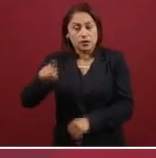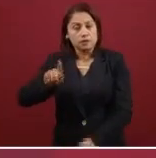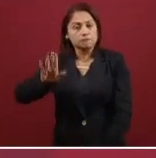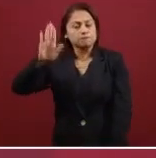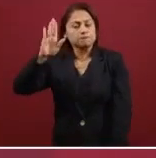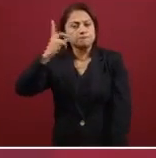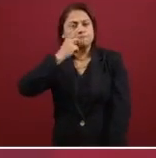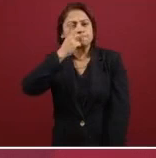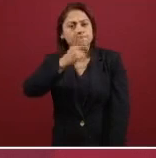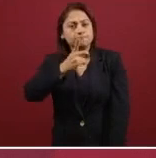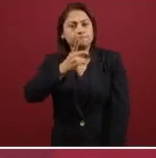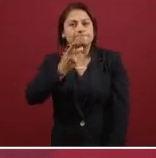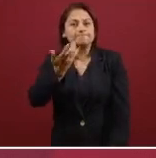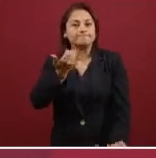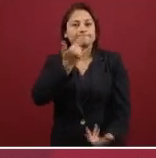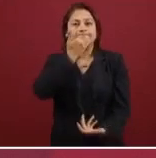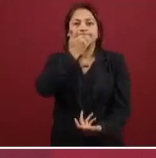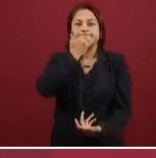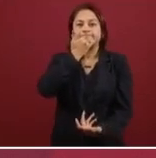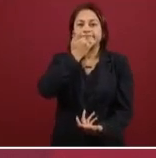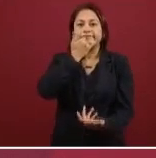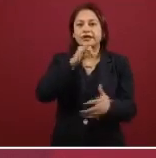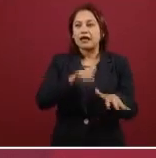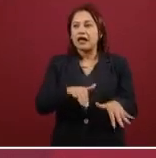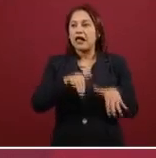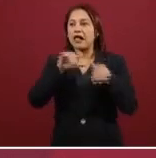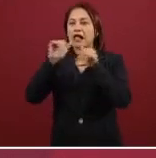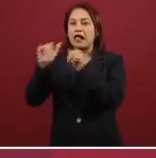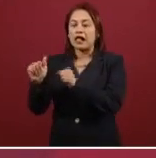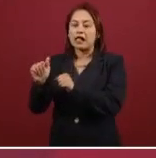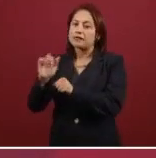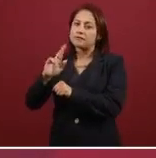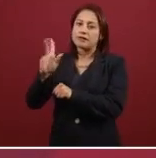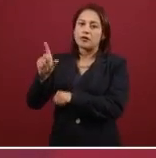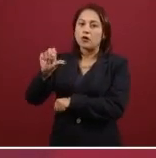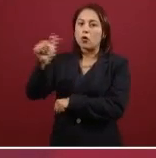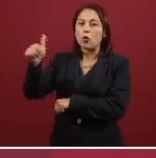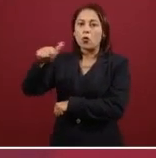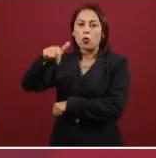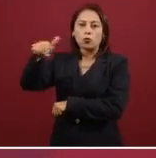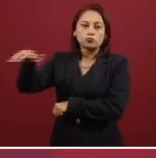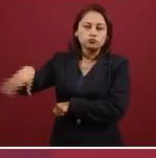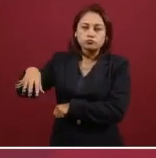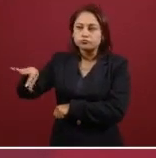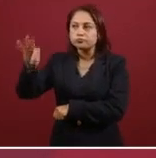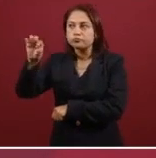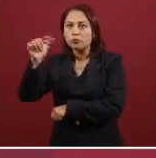voy a buscar otra opción, otra alternativa.